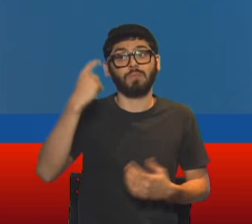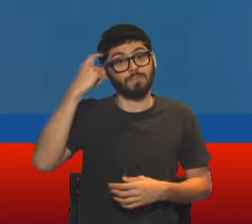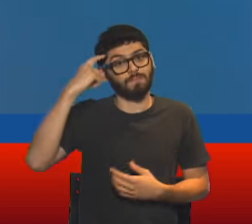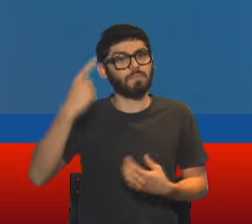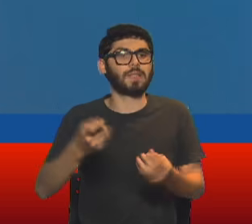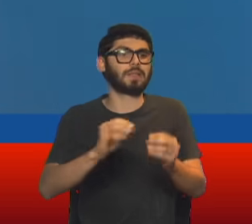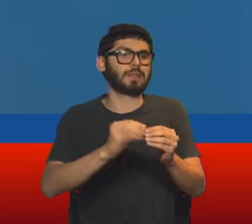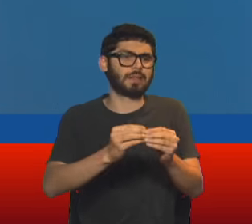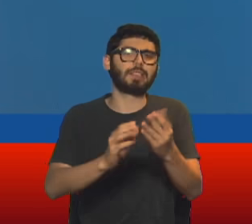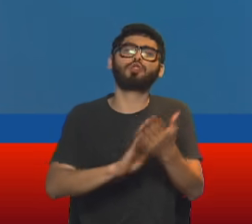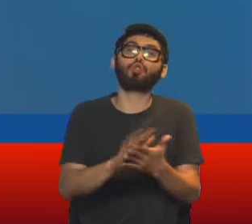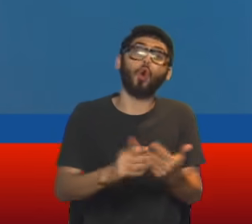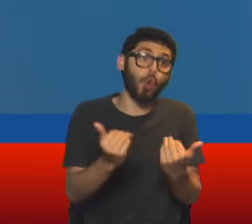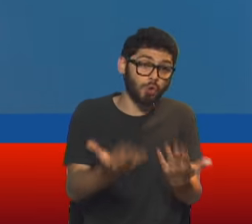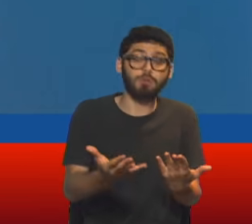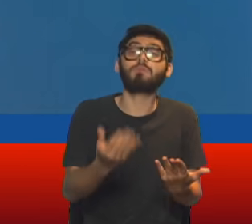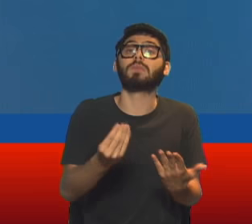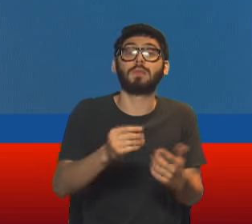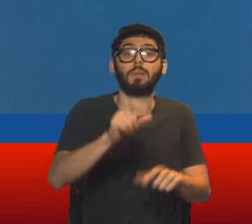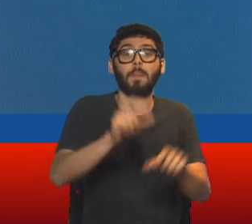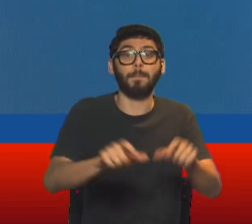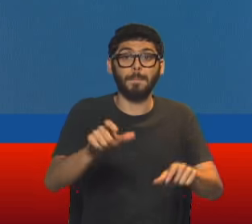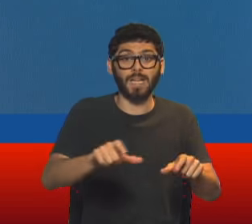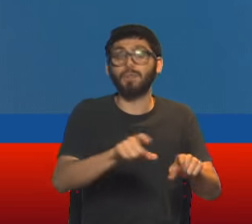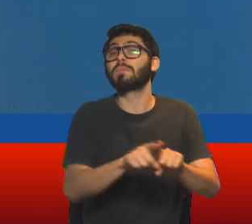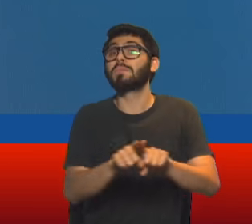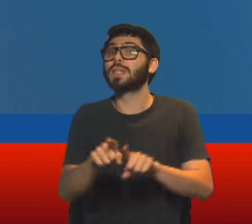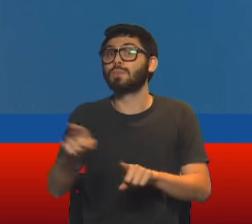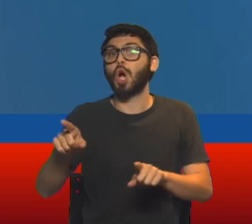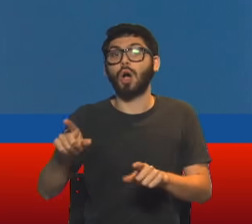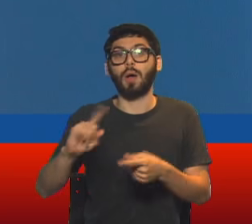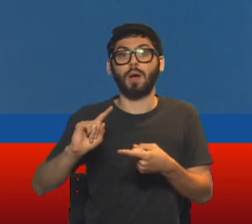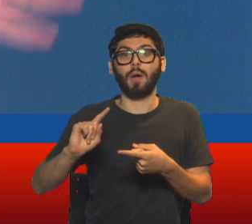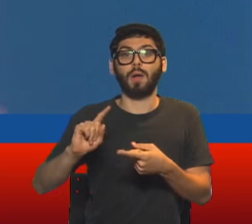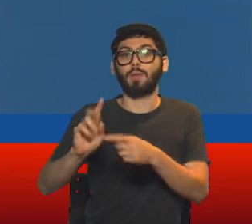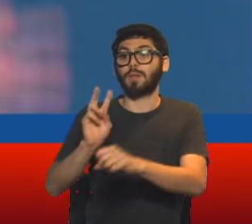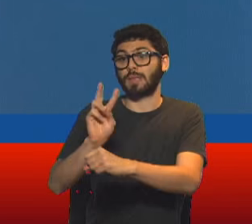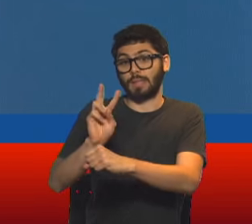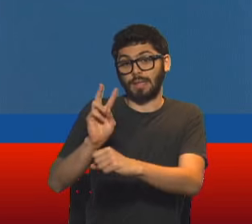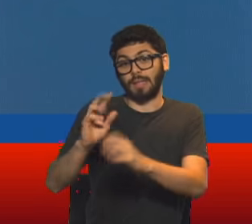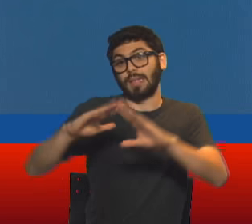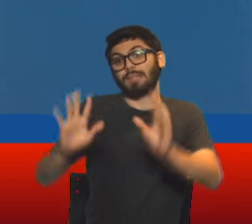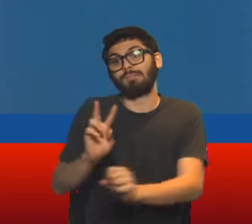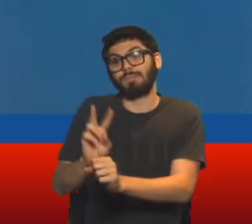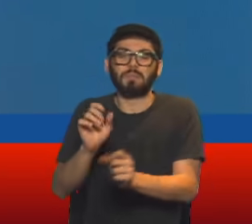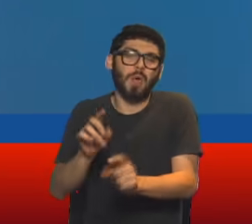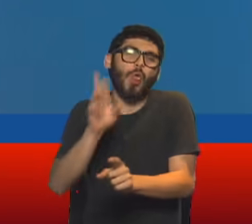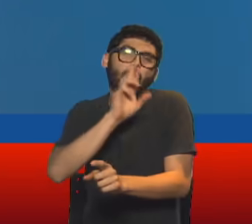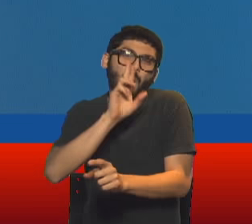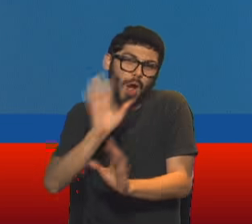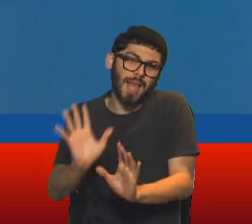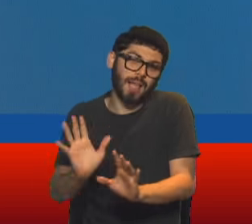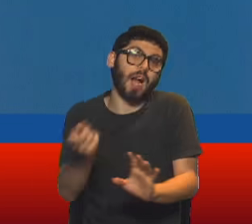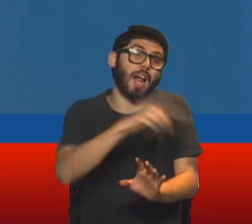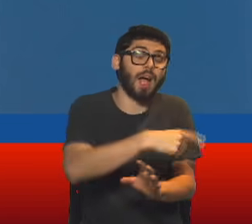que son estos argentinos y argentinas quiero decir que así como la política de aporte exportar ya de cuidados para mujeres anticipada es son